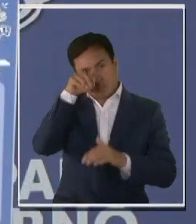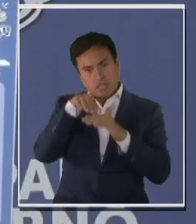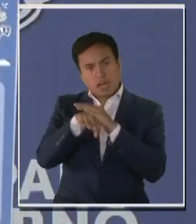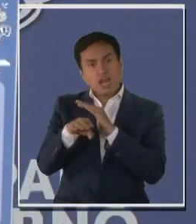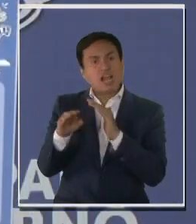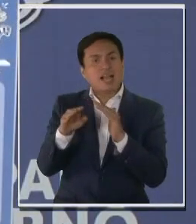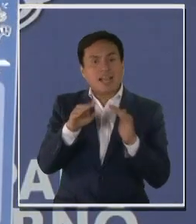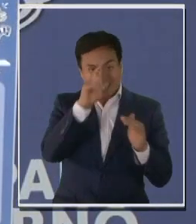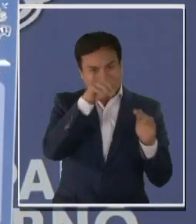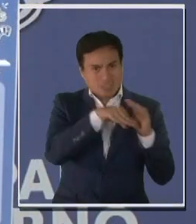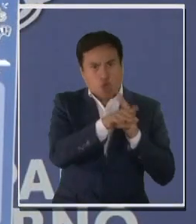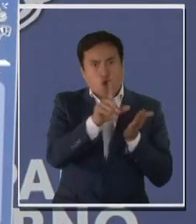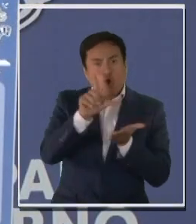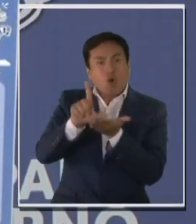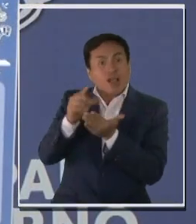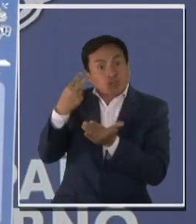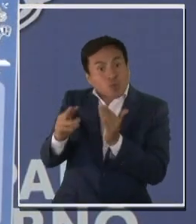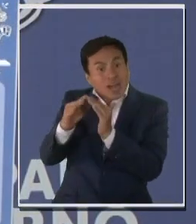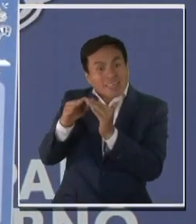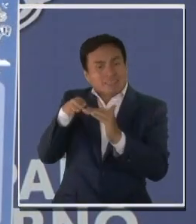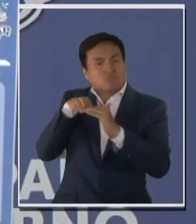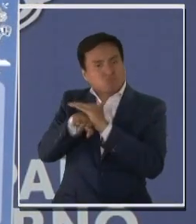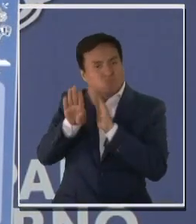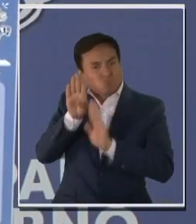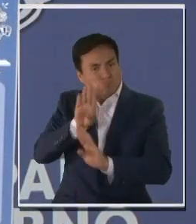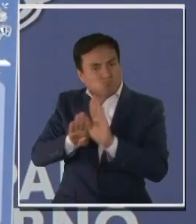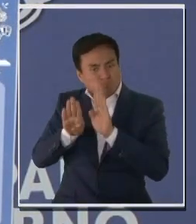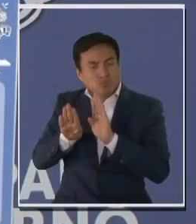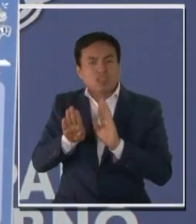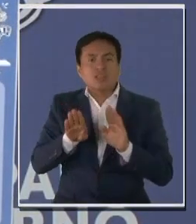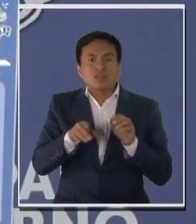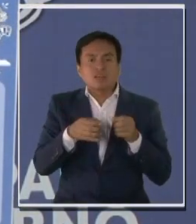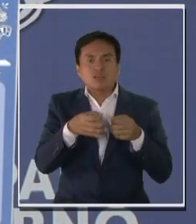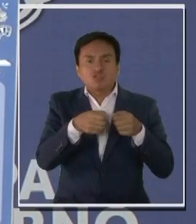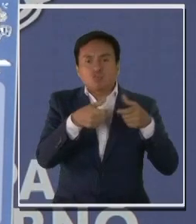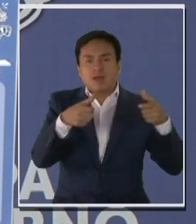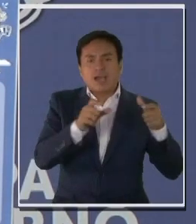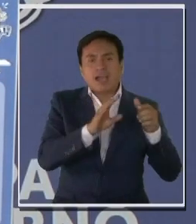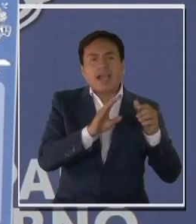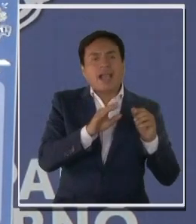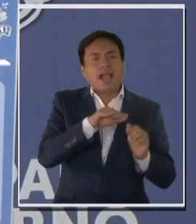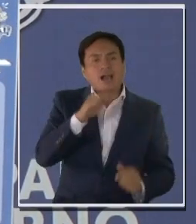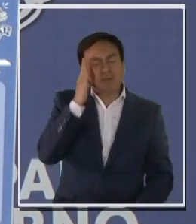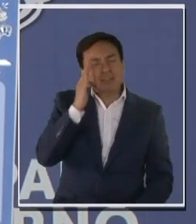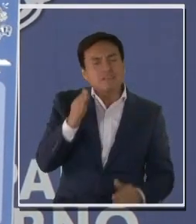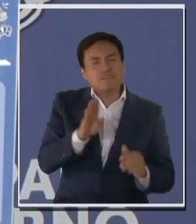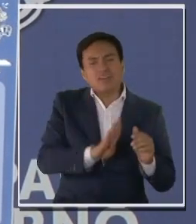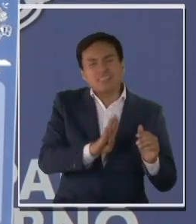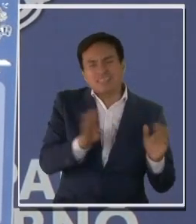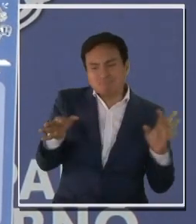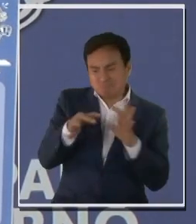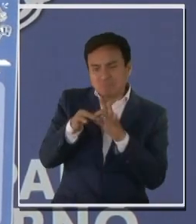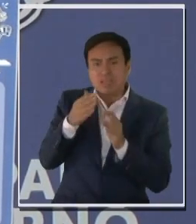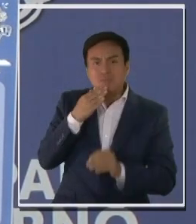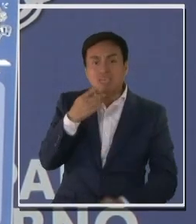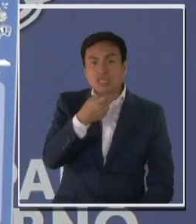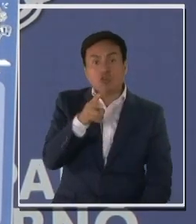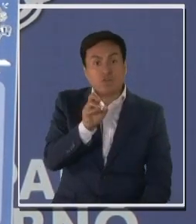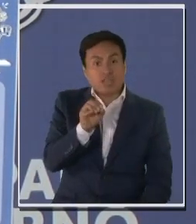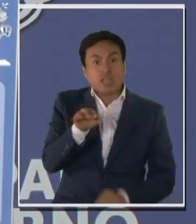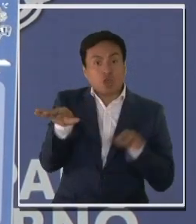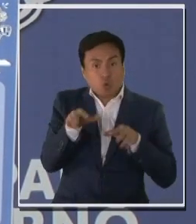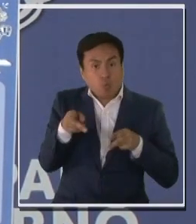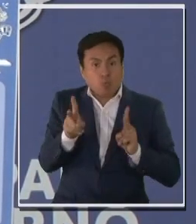domiciliaria que se suma de alguna manera a los cupos de camas básicas hasta la semana pasada teníamos 120